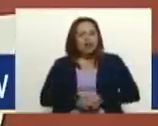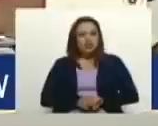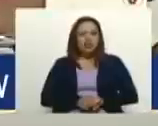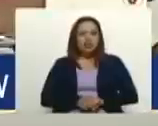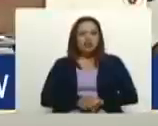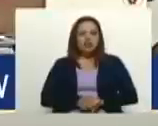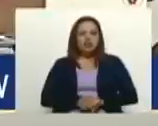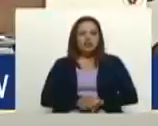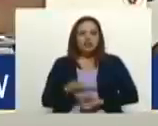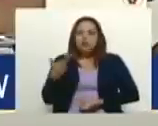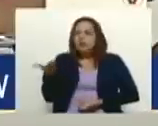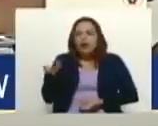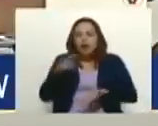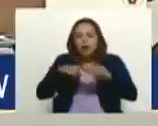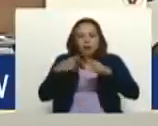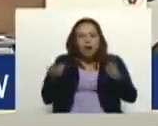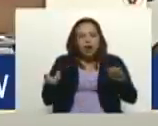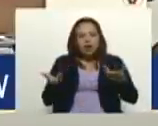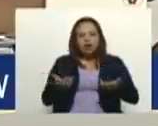¿Y cuál paz?